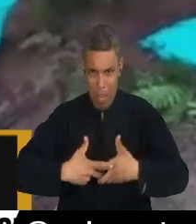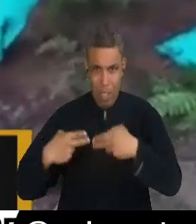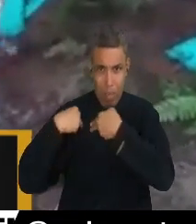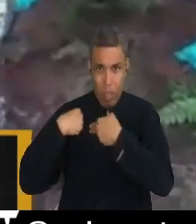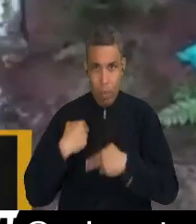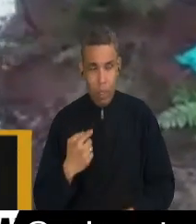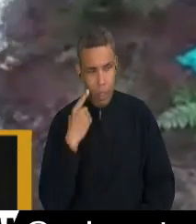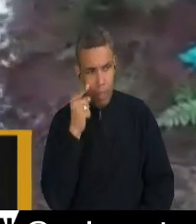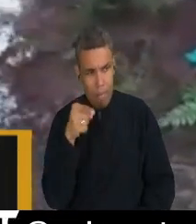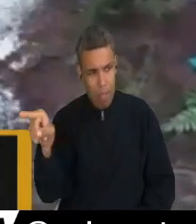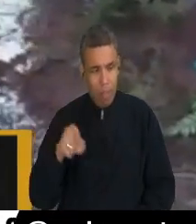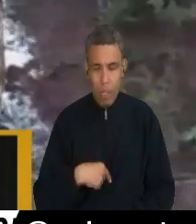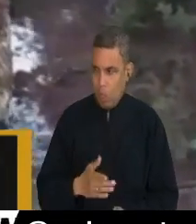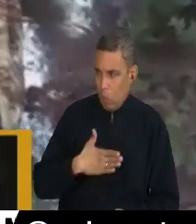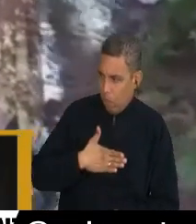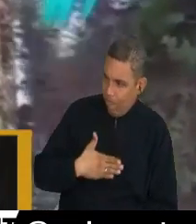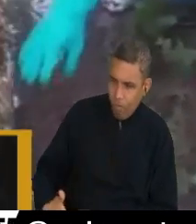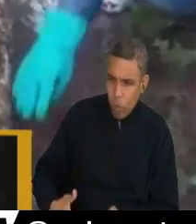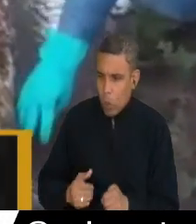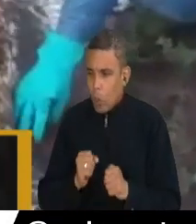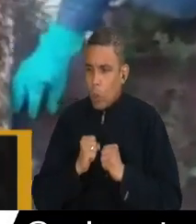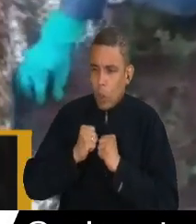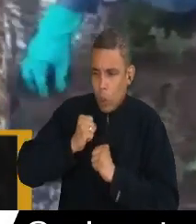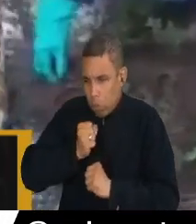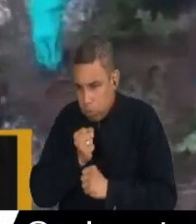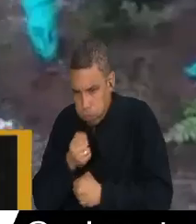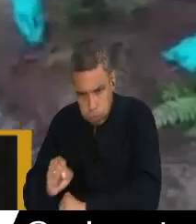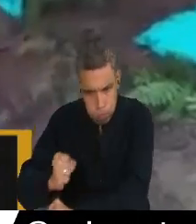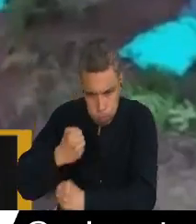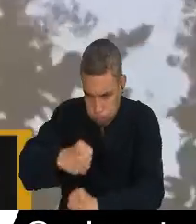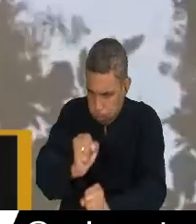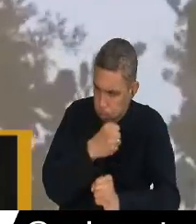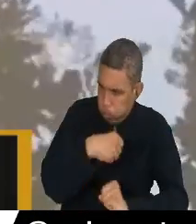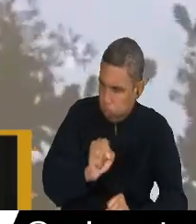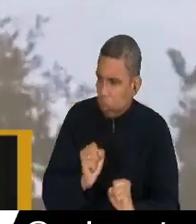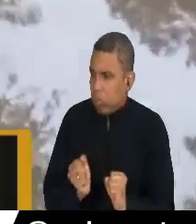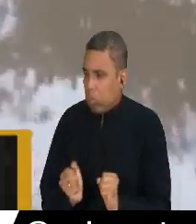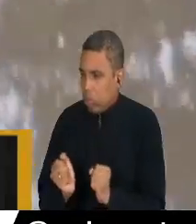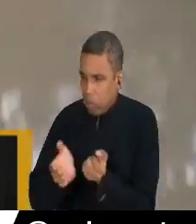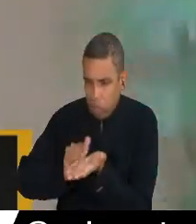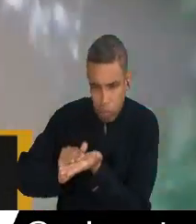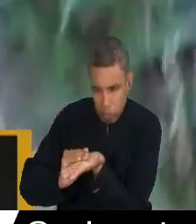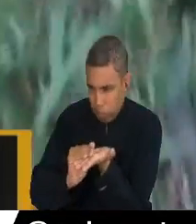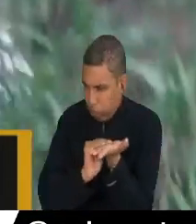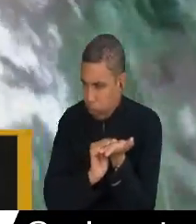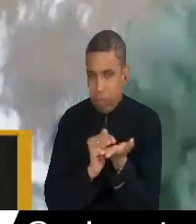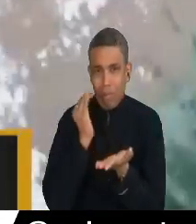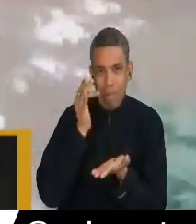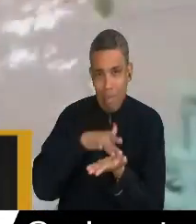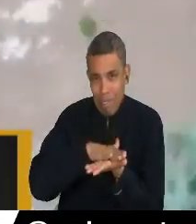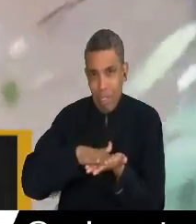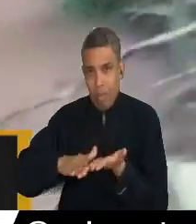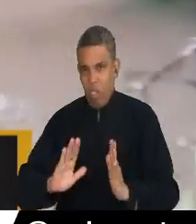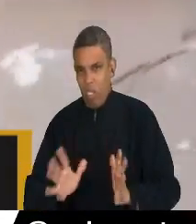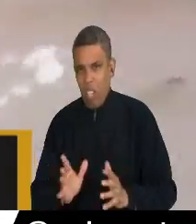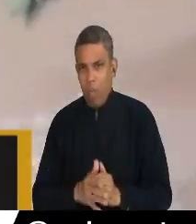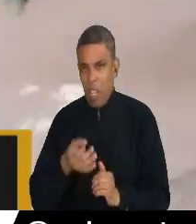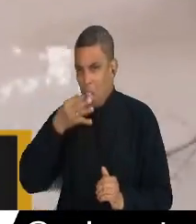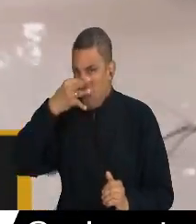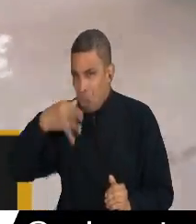ya hubo la contención, la empresa hizo la contención del hidrocarburo que se